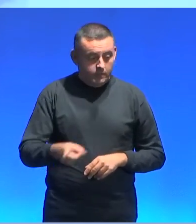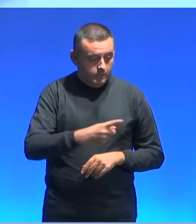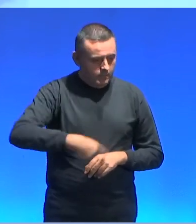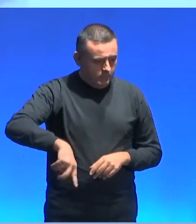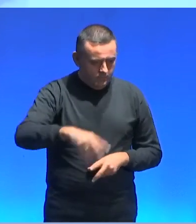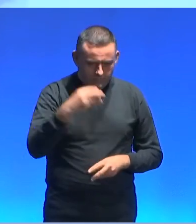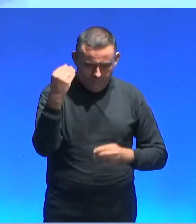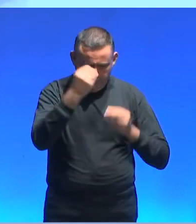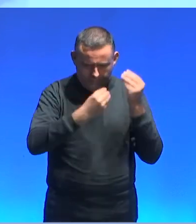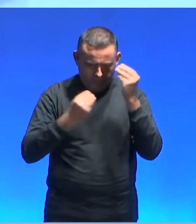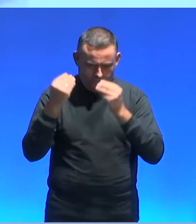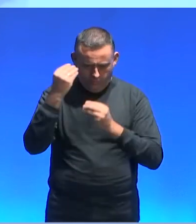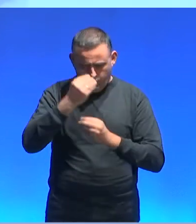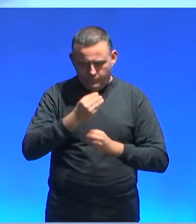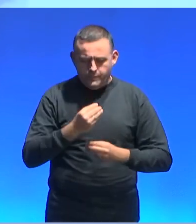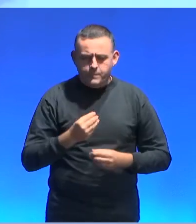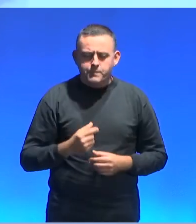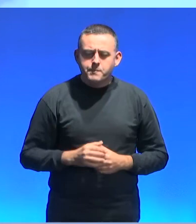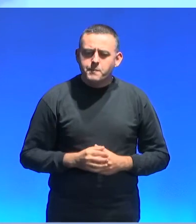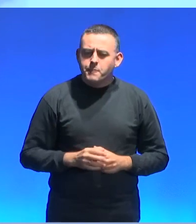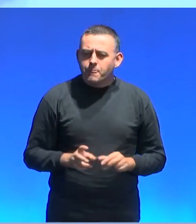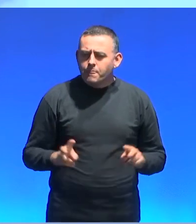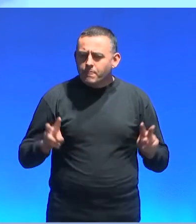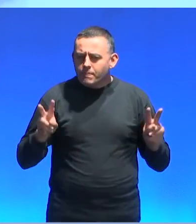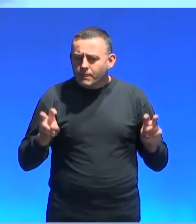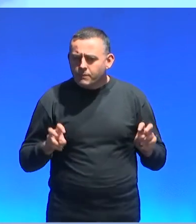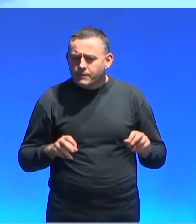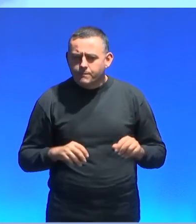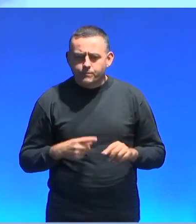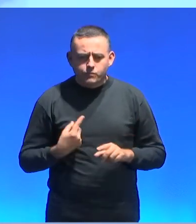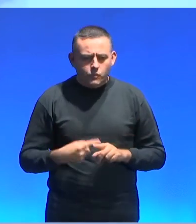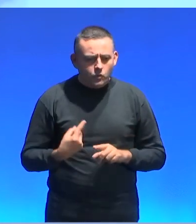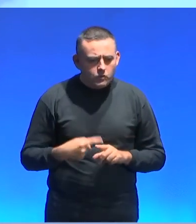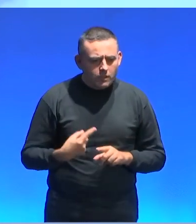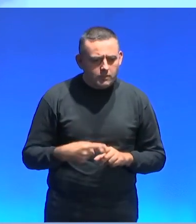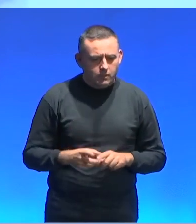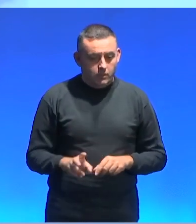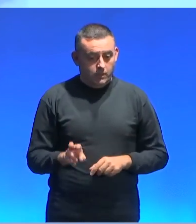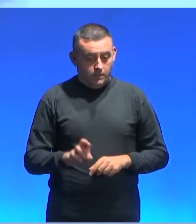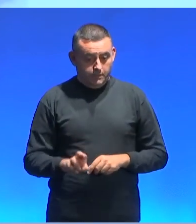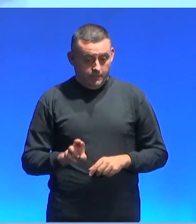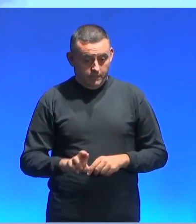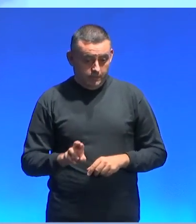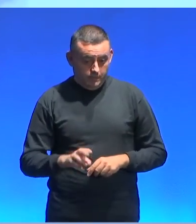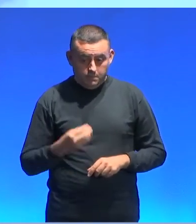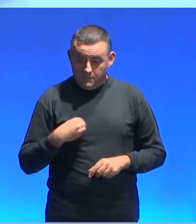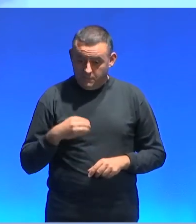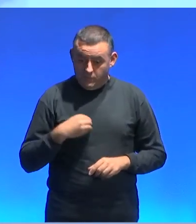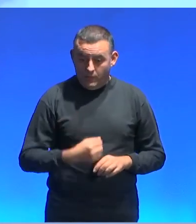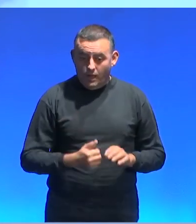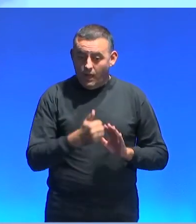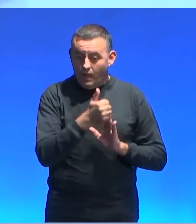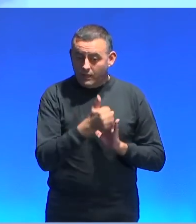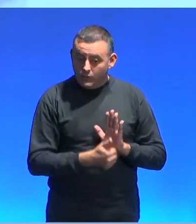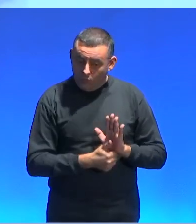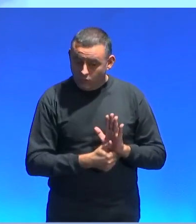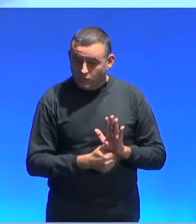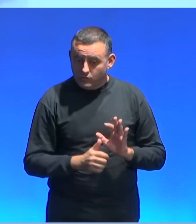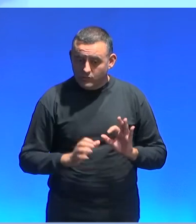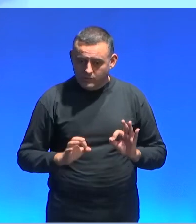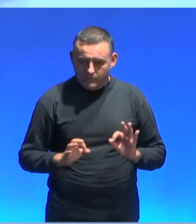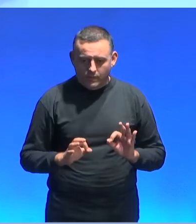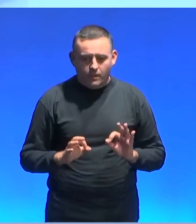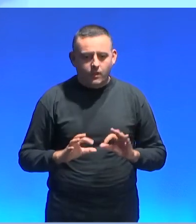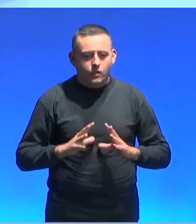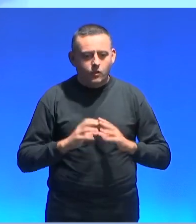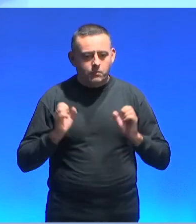los que están más allá, acerca de aquellas cosas que repetimos como el articulado de la Convención de los Derechos del Niño y